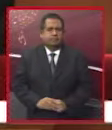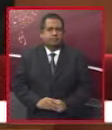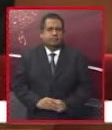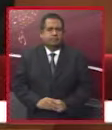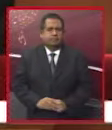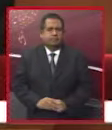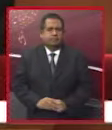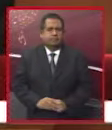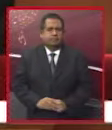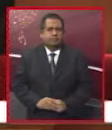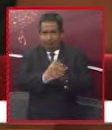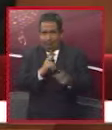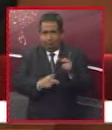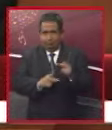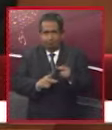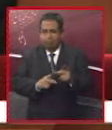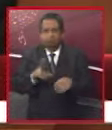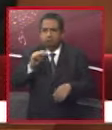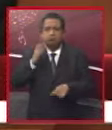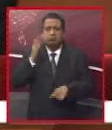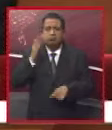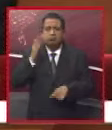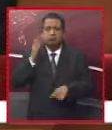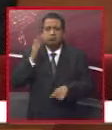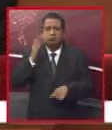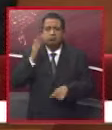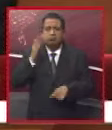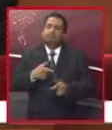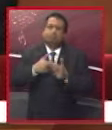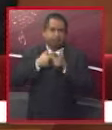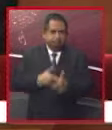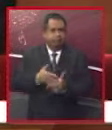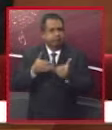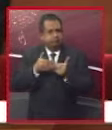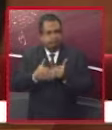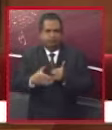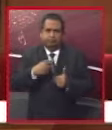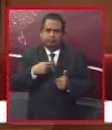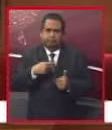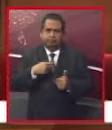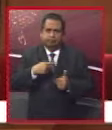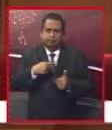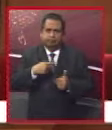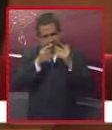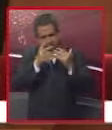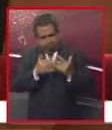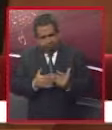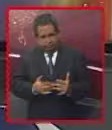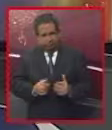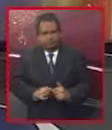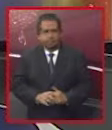La moción suspensiva fue rechazada por el Pleno y se procedió entonces a la discusión del dictamen.